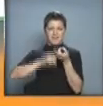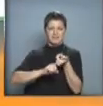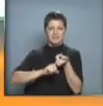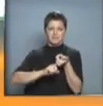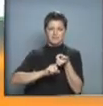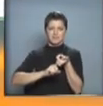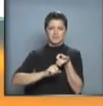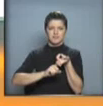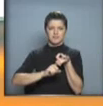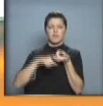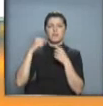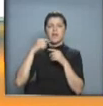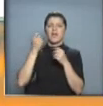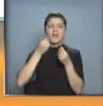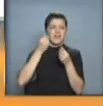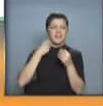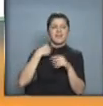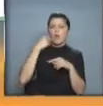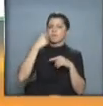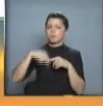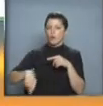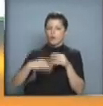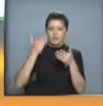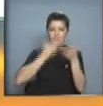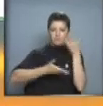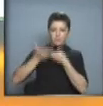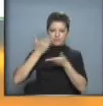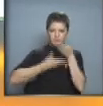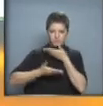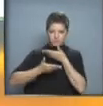para compartir los bienes, digamos.